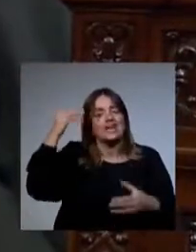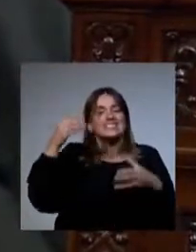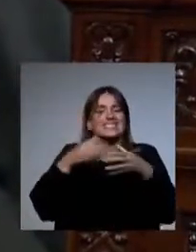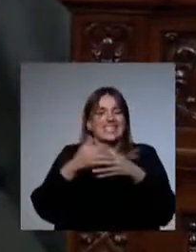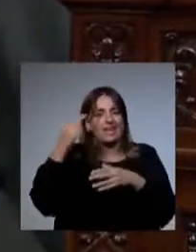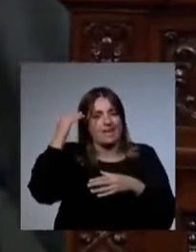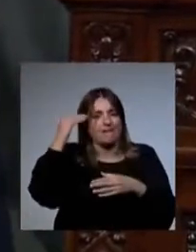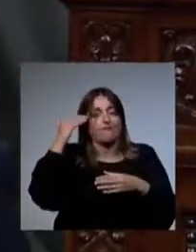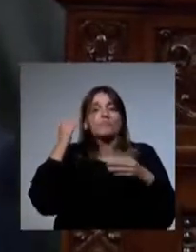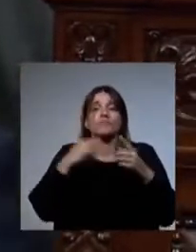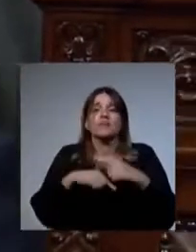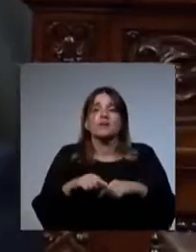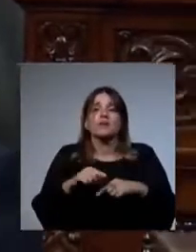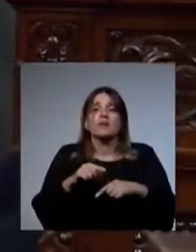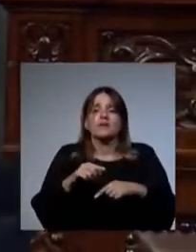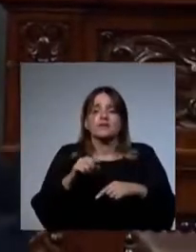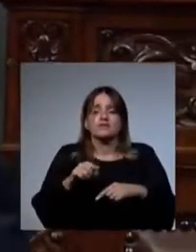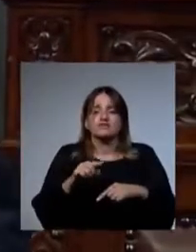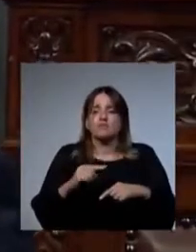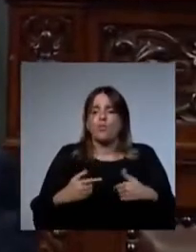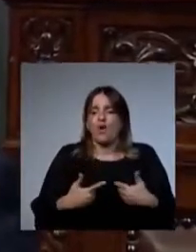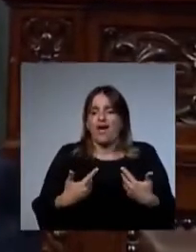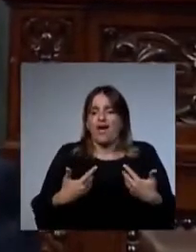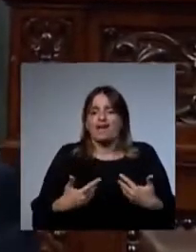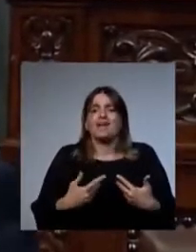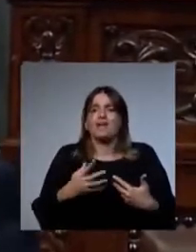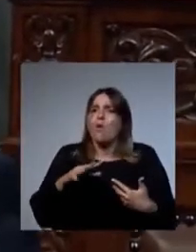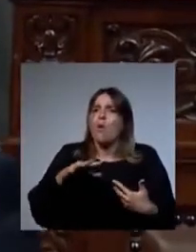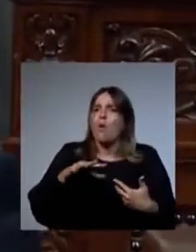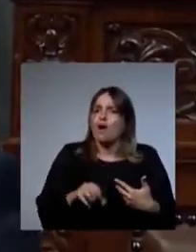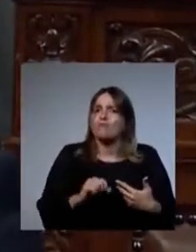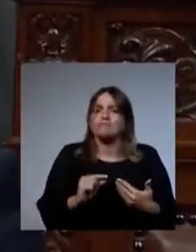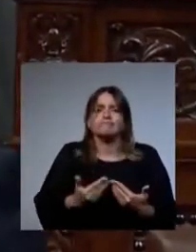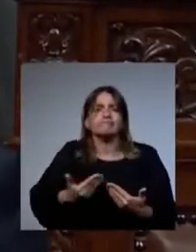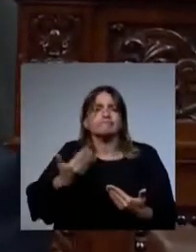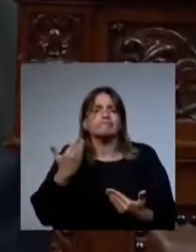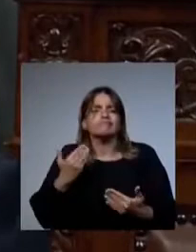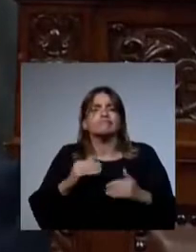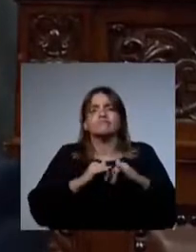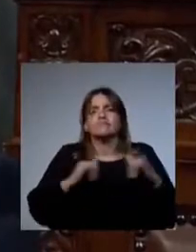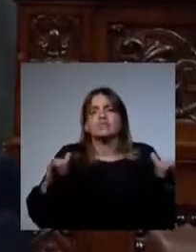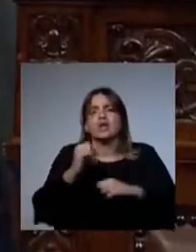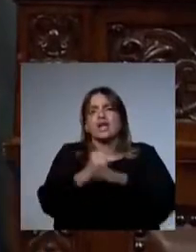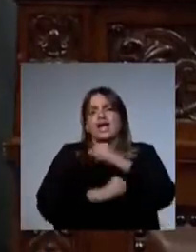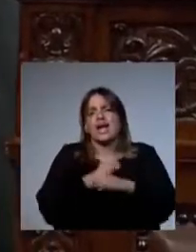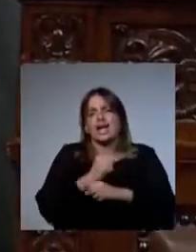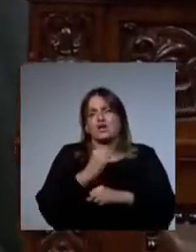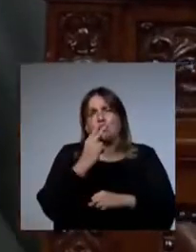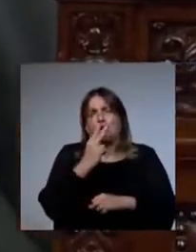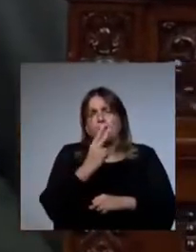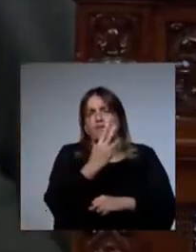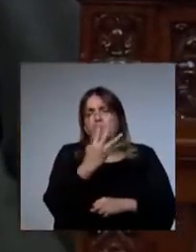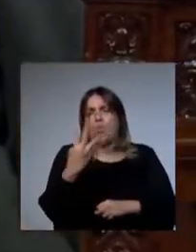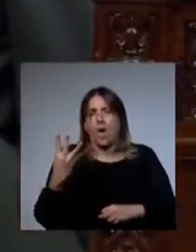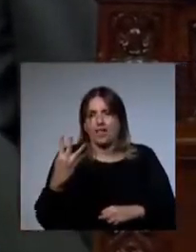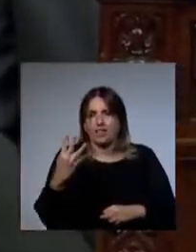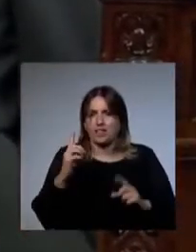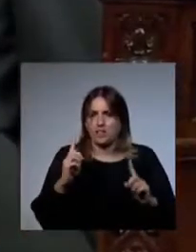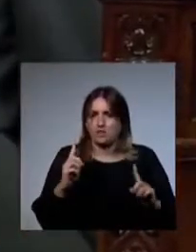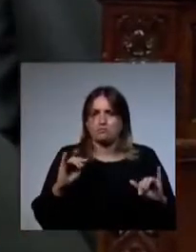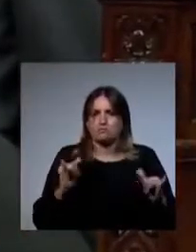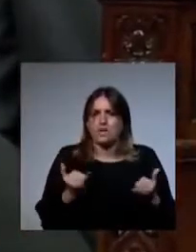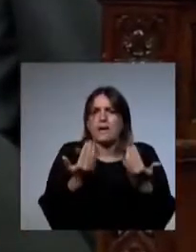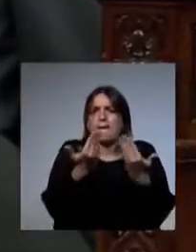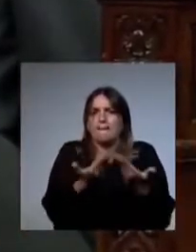algo que nos produce mucha alegría porque es un compromiso electoral de por lo menos el año 2004. Es